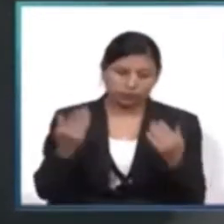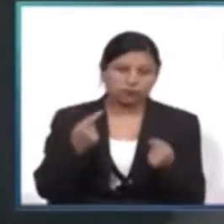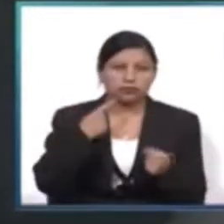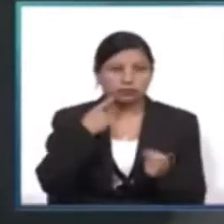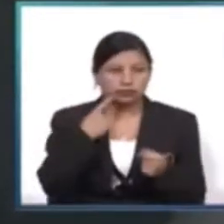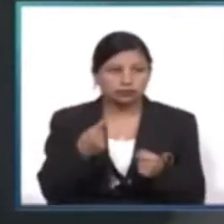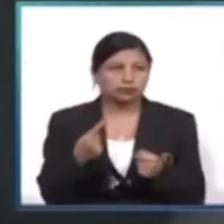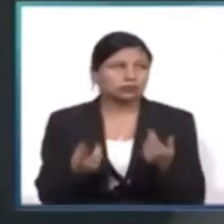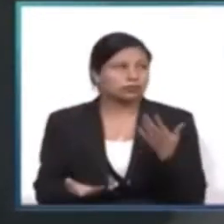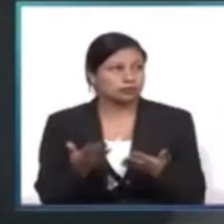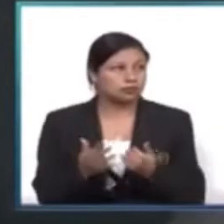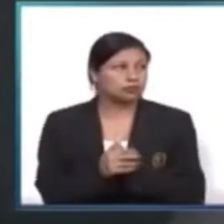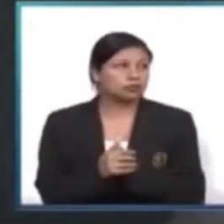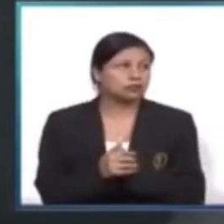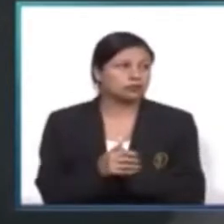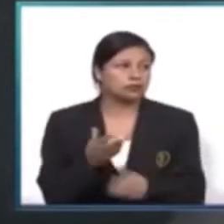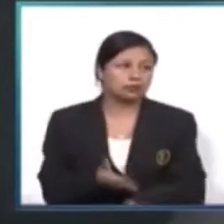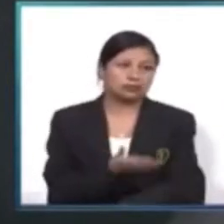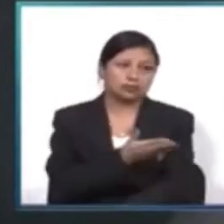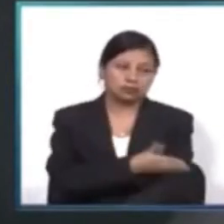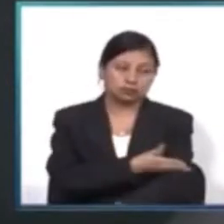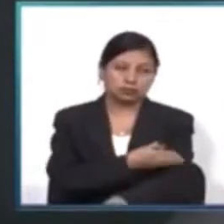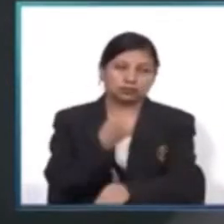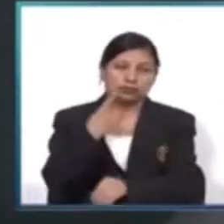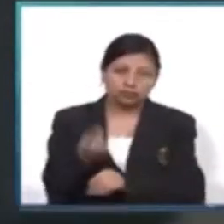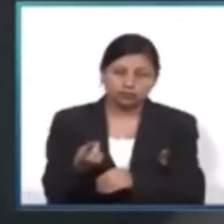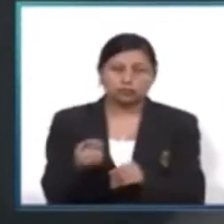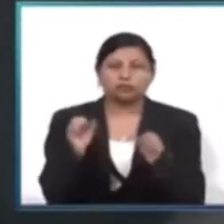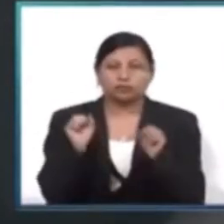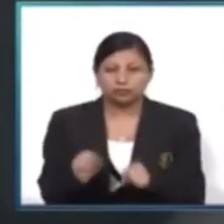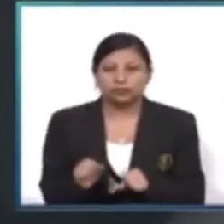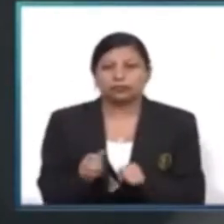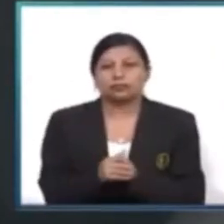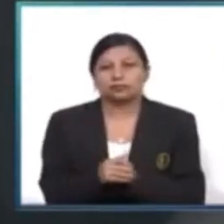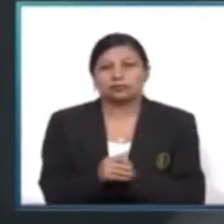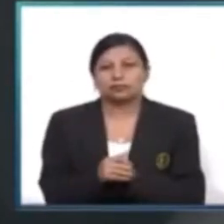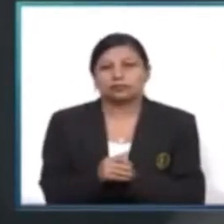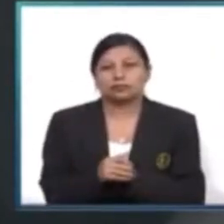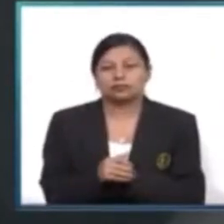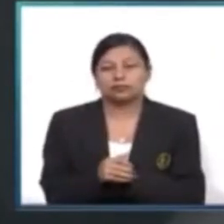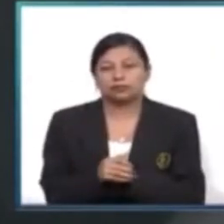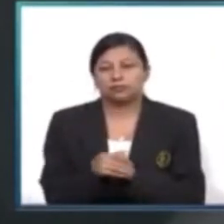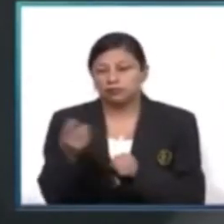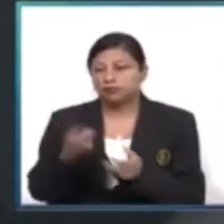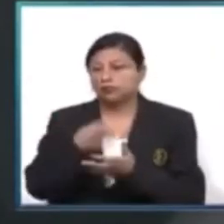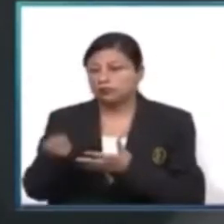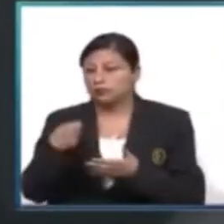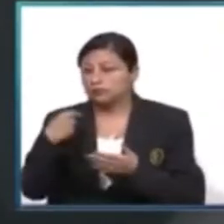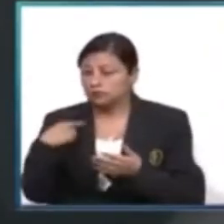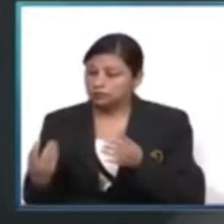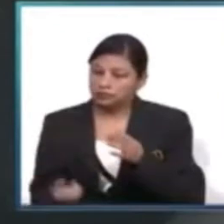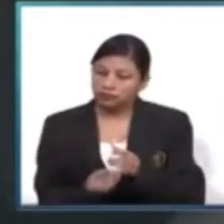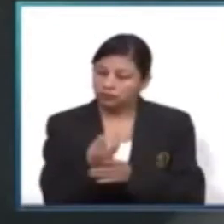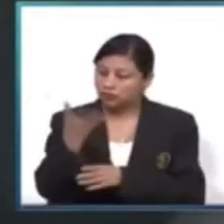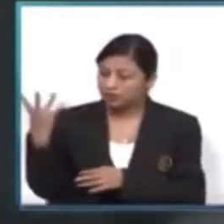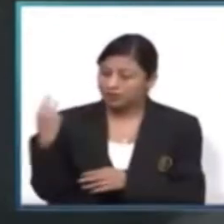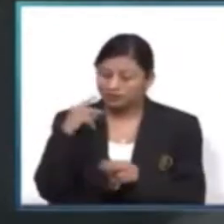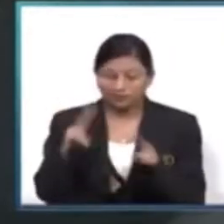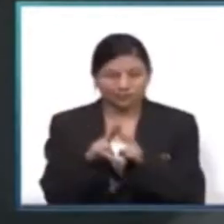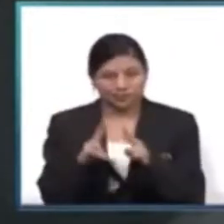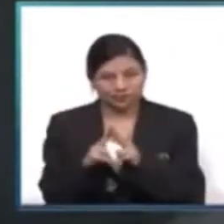levantar, digamos, de darles anticipo a estas plantas de producción para que pudieran invertir, levantar las plantas y después, digamos,